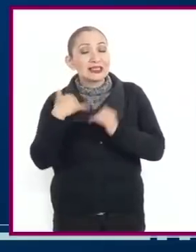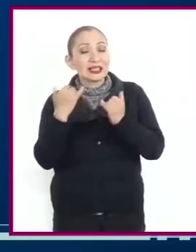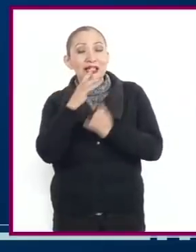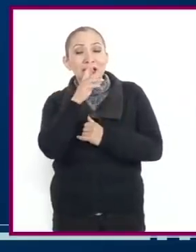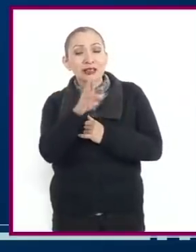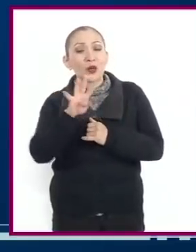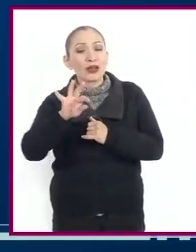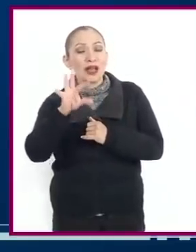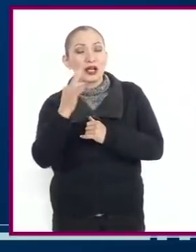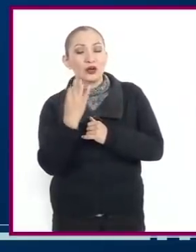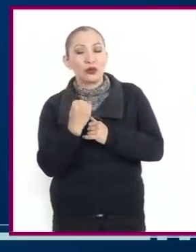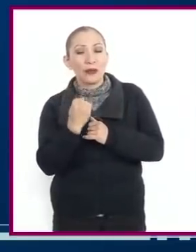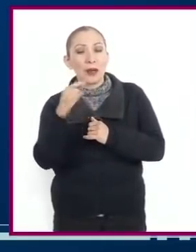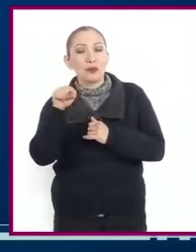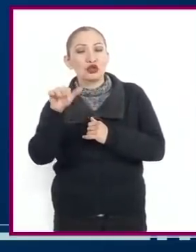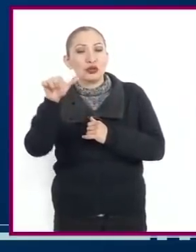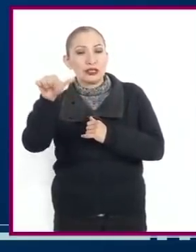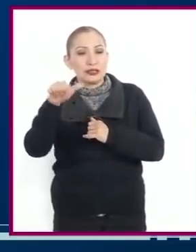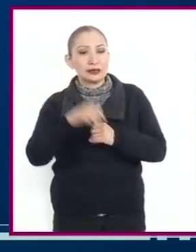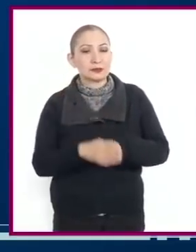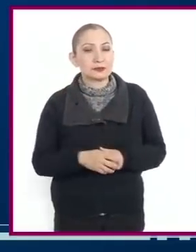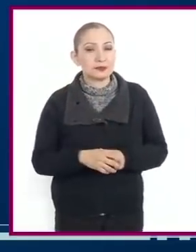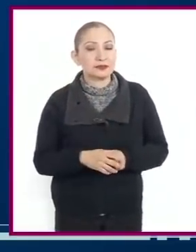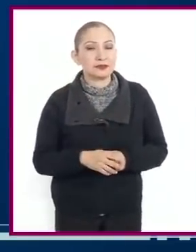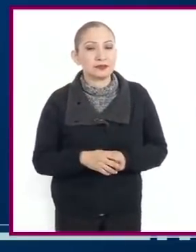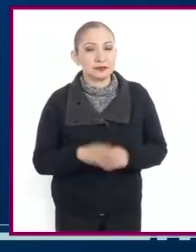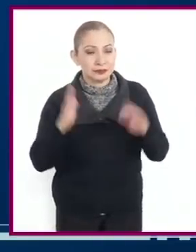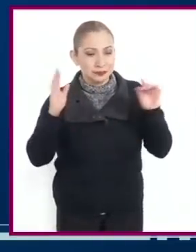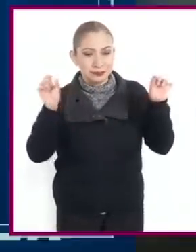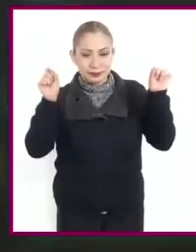es 49.16.